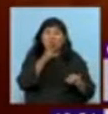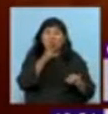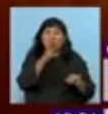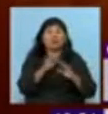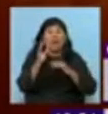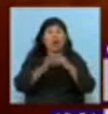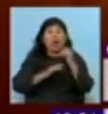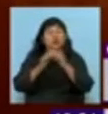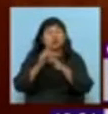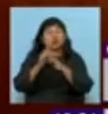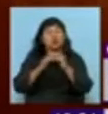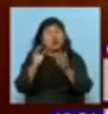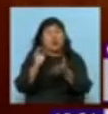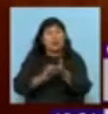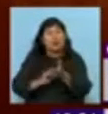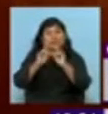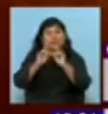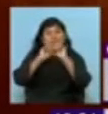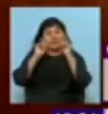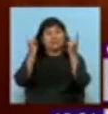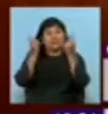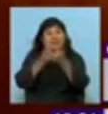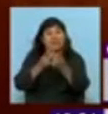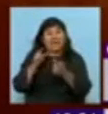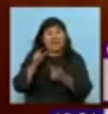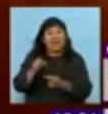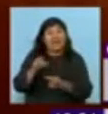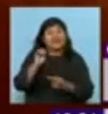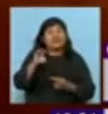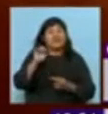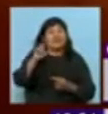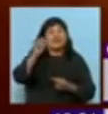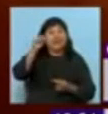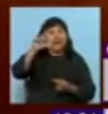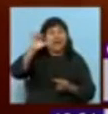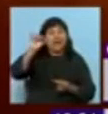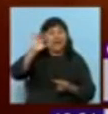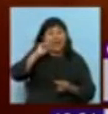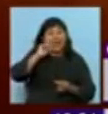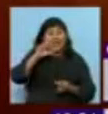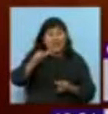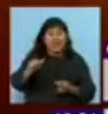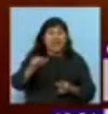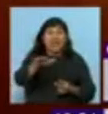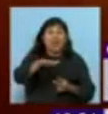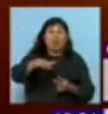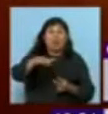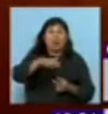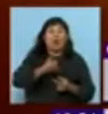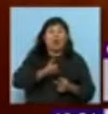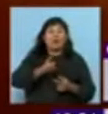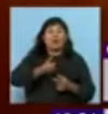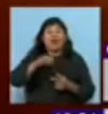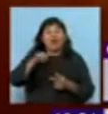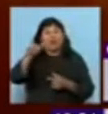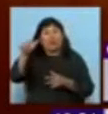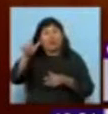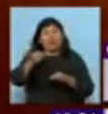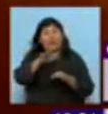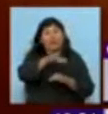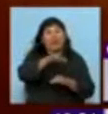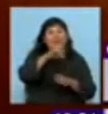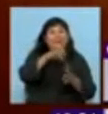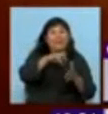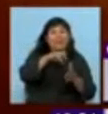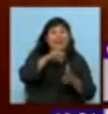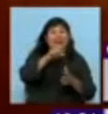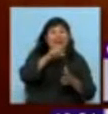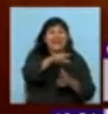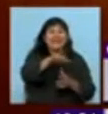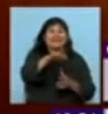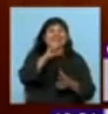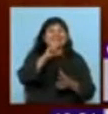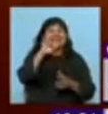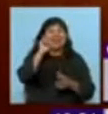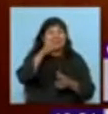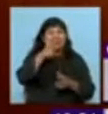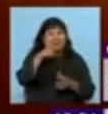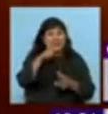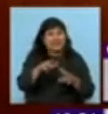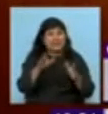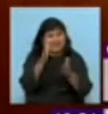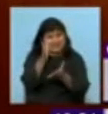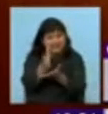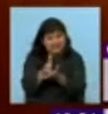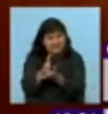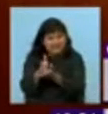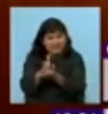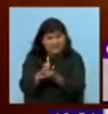de una alcaidía en la zona de Las Tipas, personal de logística con la inversión del